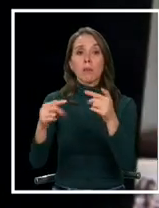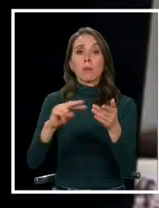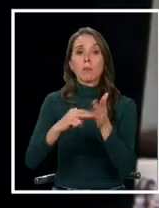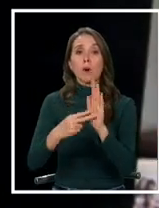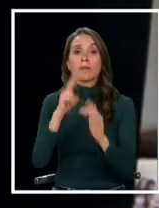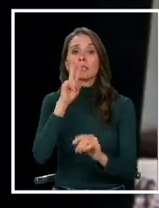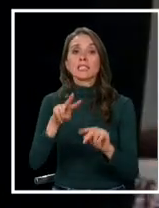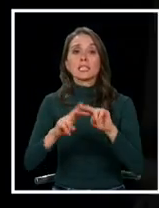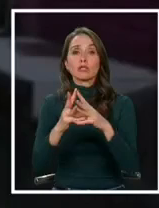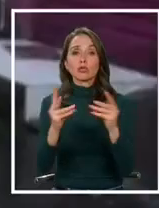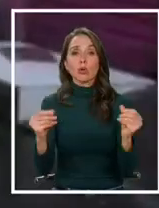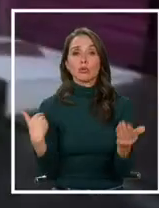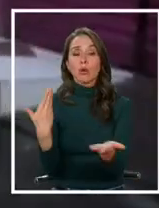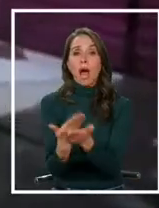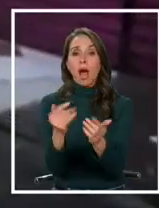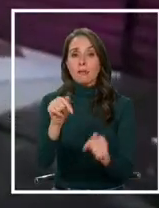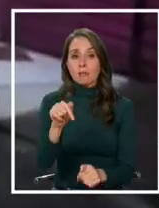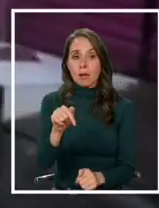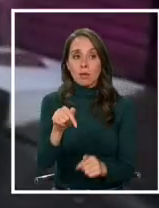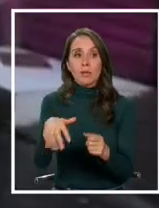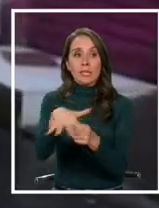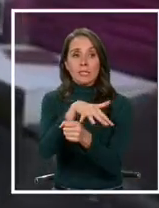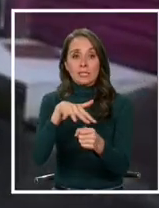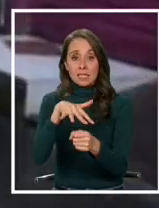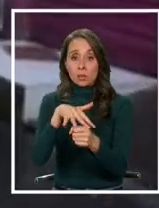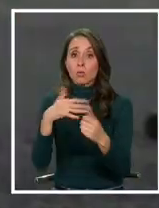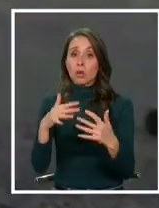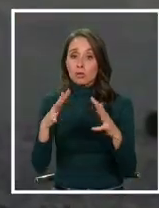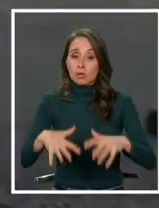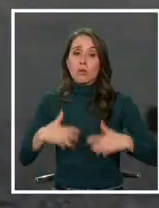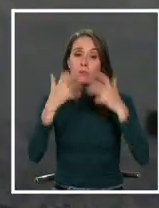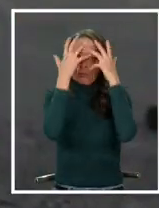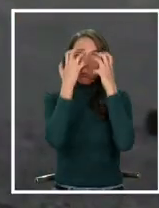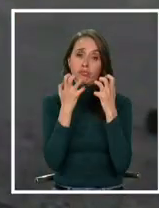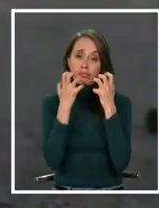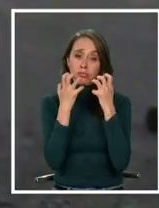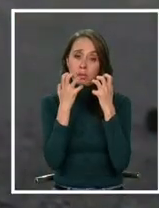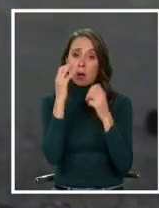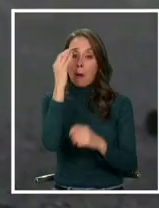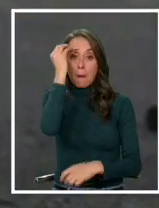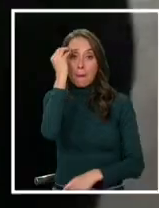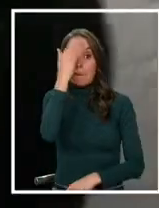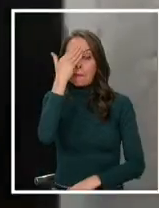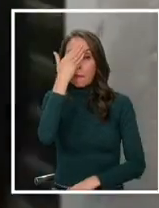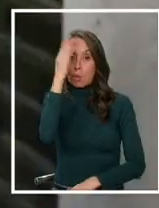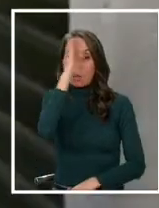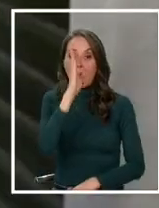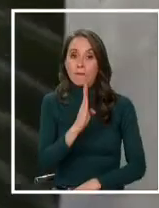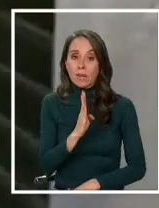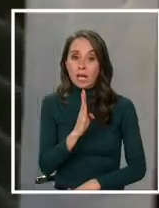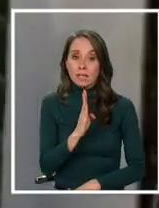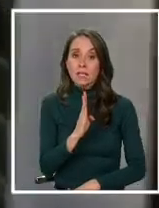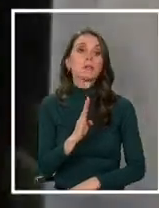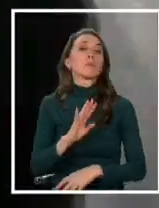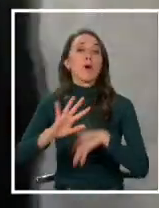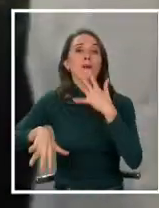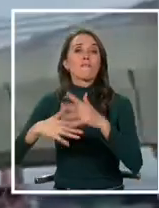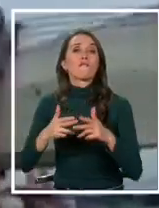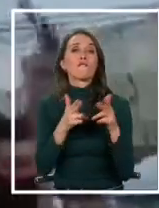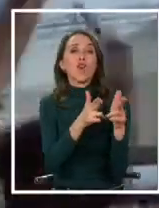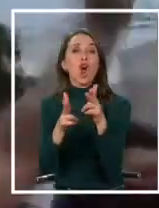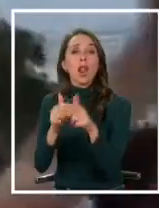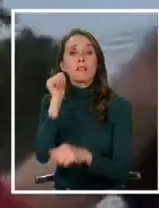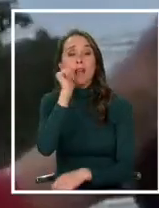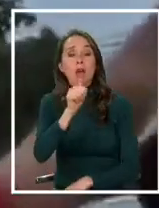sin solución hasta ahora situaciones que provocan profunda indignación y preocupación en Brasil un país golpeado por la violencia que se